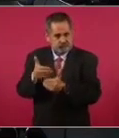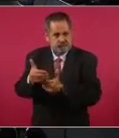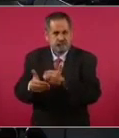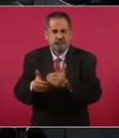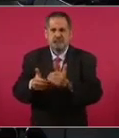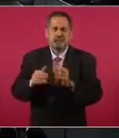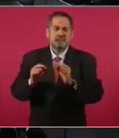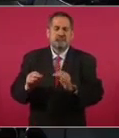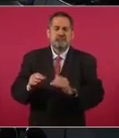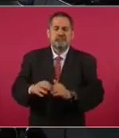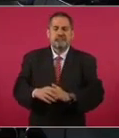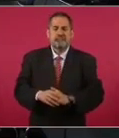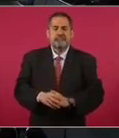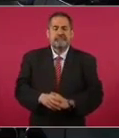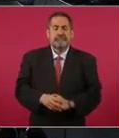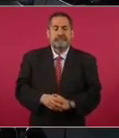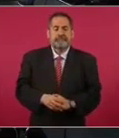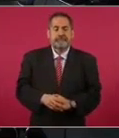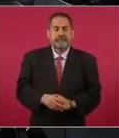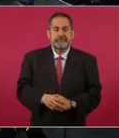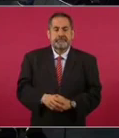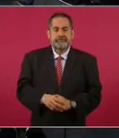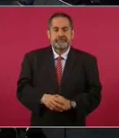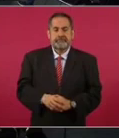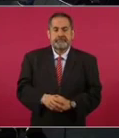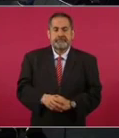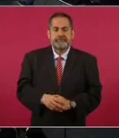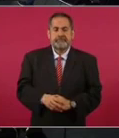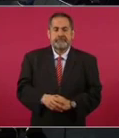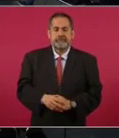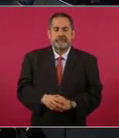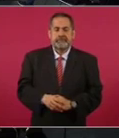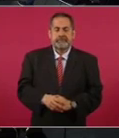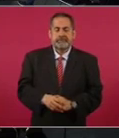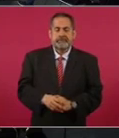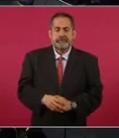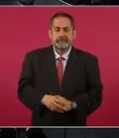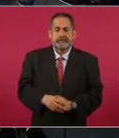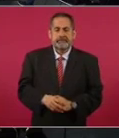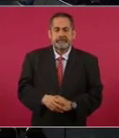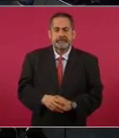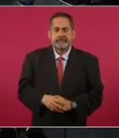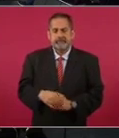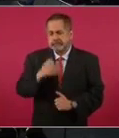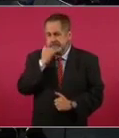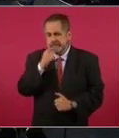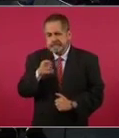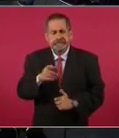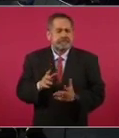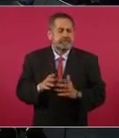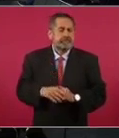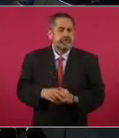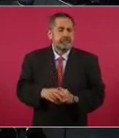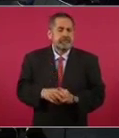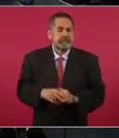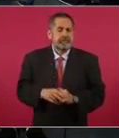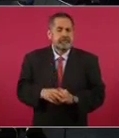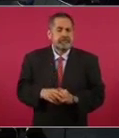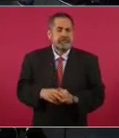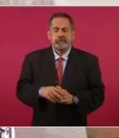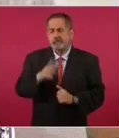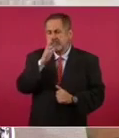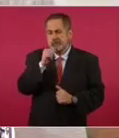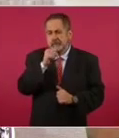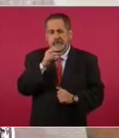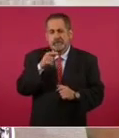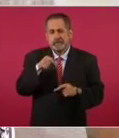¿Y usted visitaría Brasil, presidente? ¿Mande? ¿Visitaría Brasil? No podría estar porque tengo